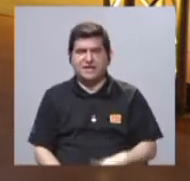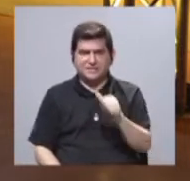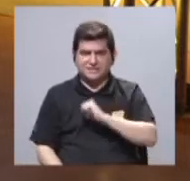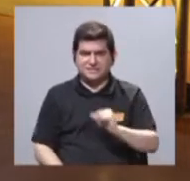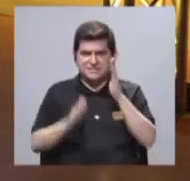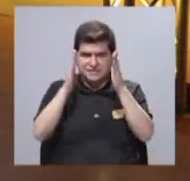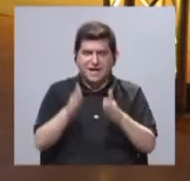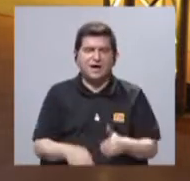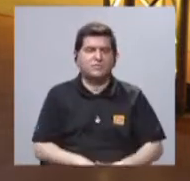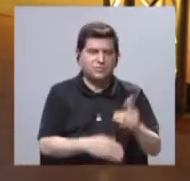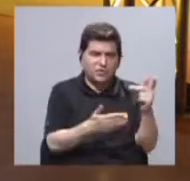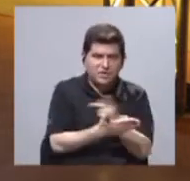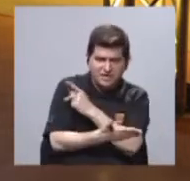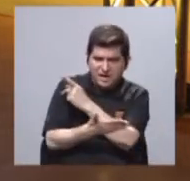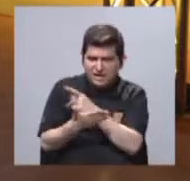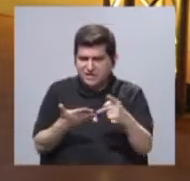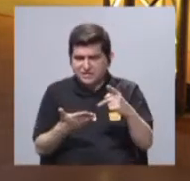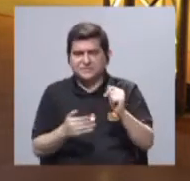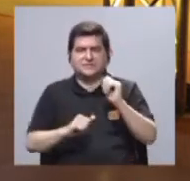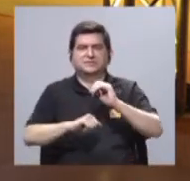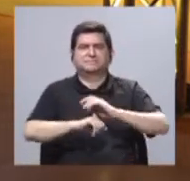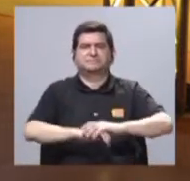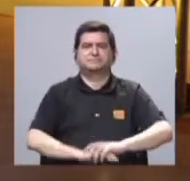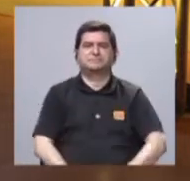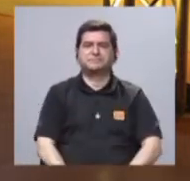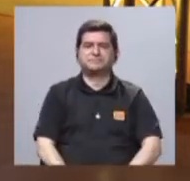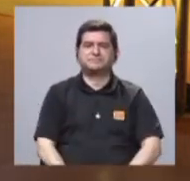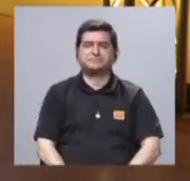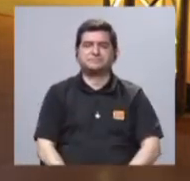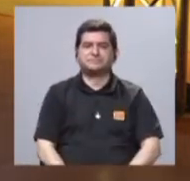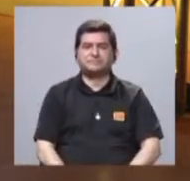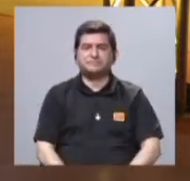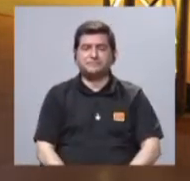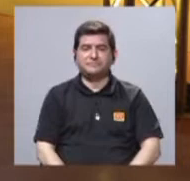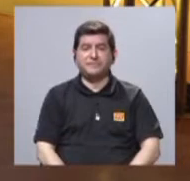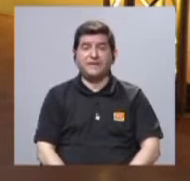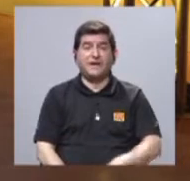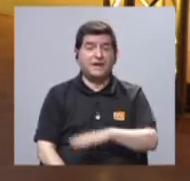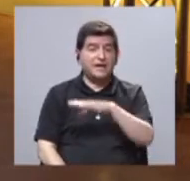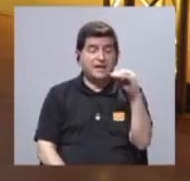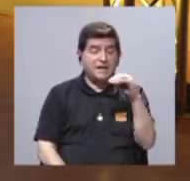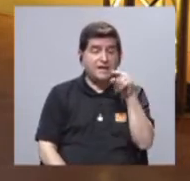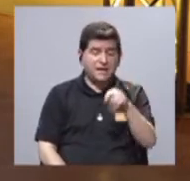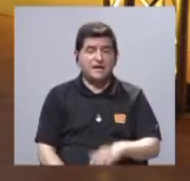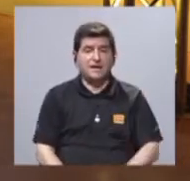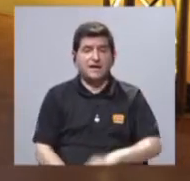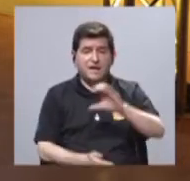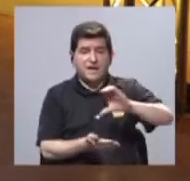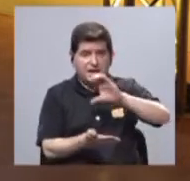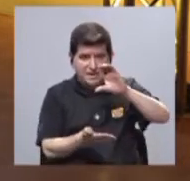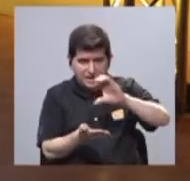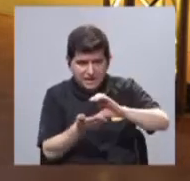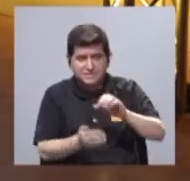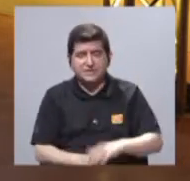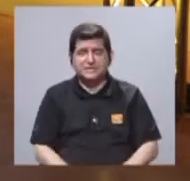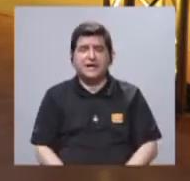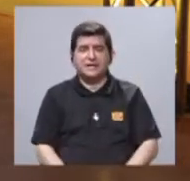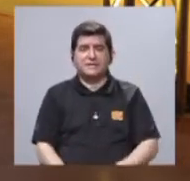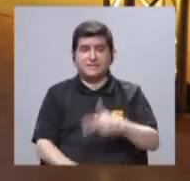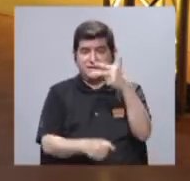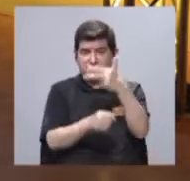distintas autoridades provincianas y la capital guatemalteca, de modo que